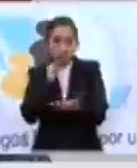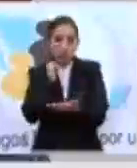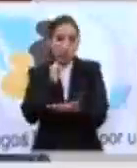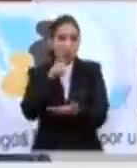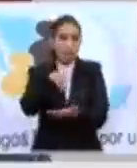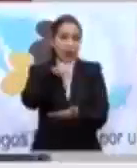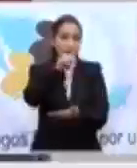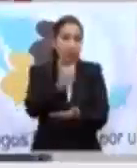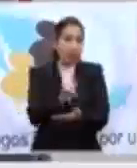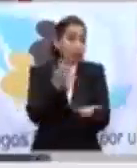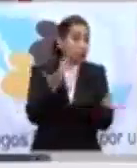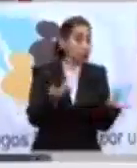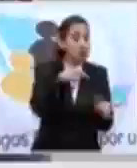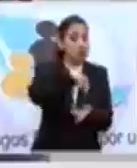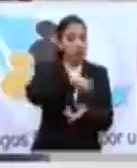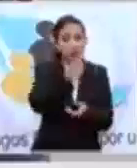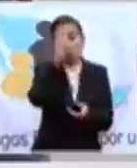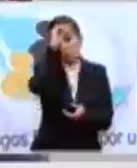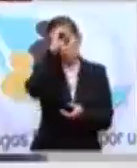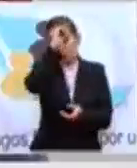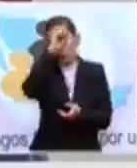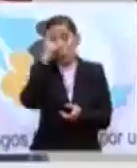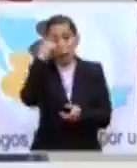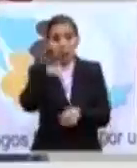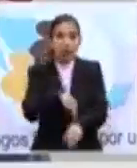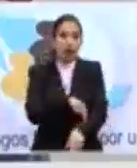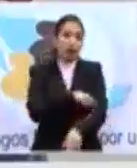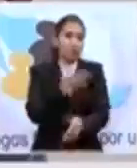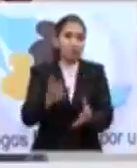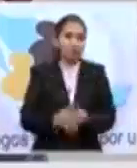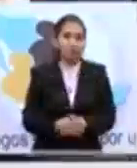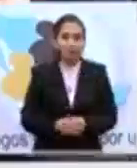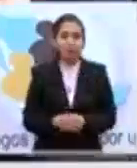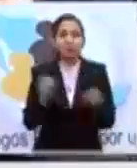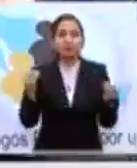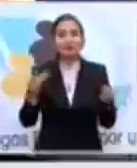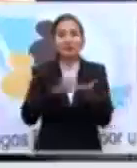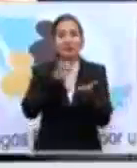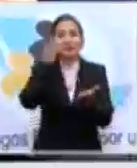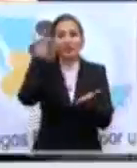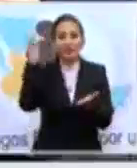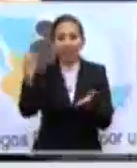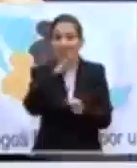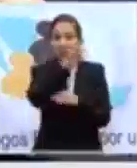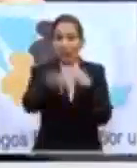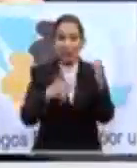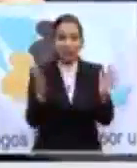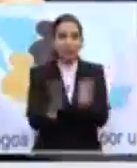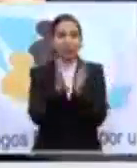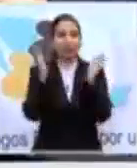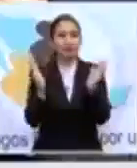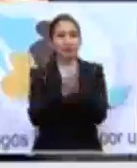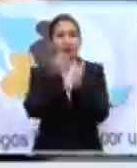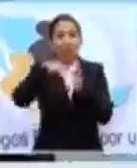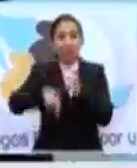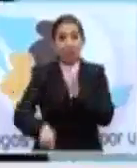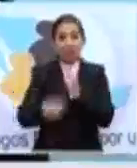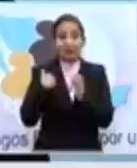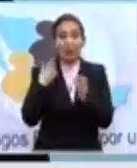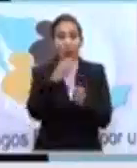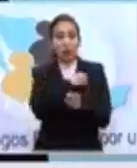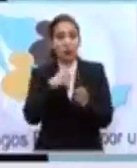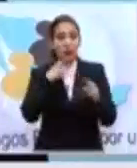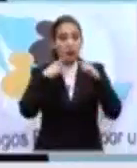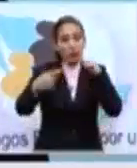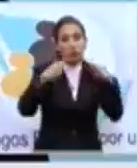compañera conductora, y ese sería mi comentario para ya no hacer otro. Les agradezco mucho a todos los participantes. De esta manera concluimos